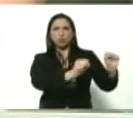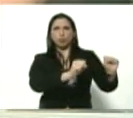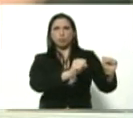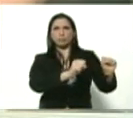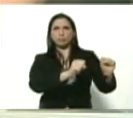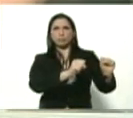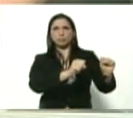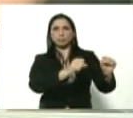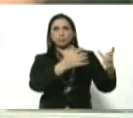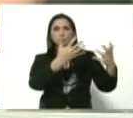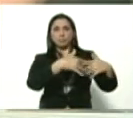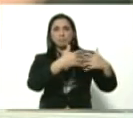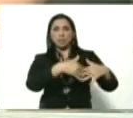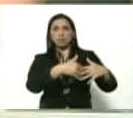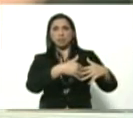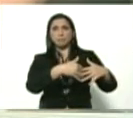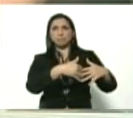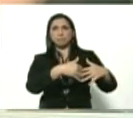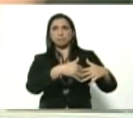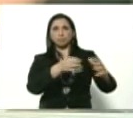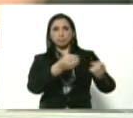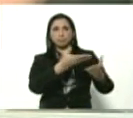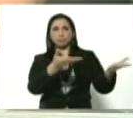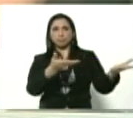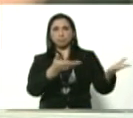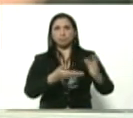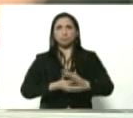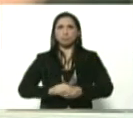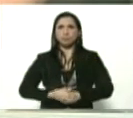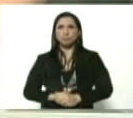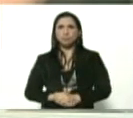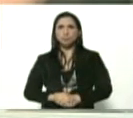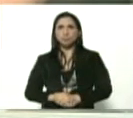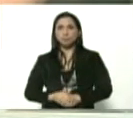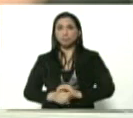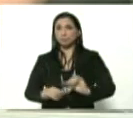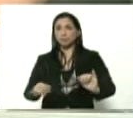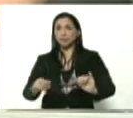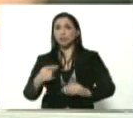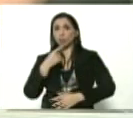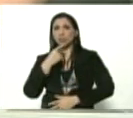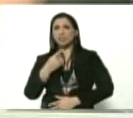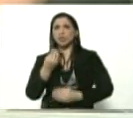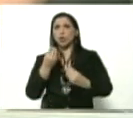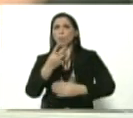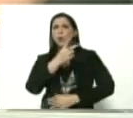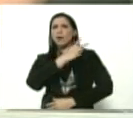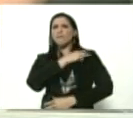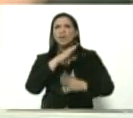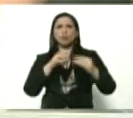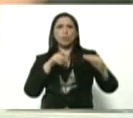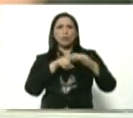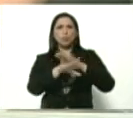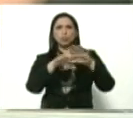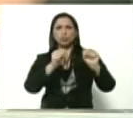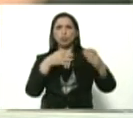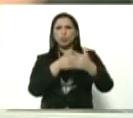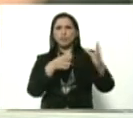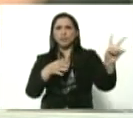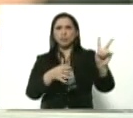de esta empresa y de ellos. Lo reconoce como jefe de toda la incursión.